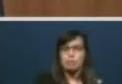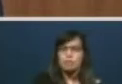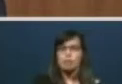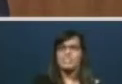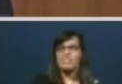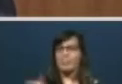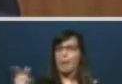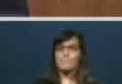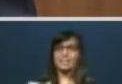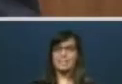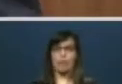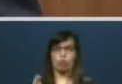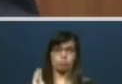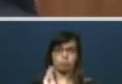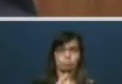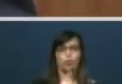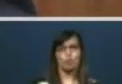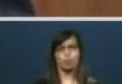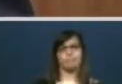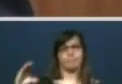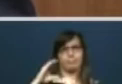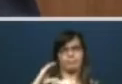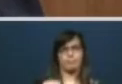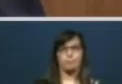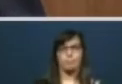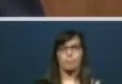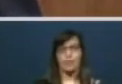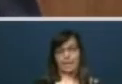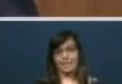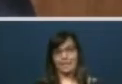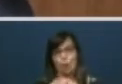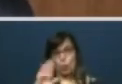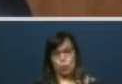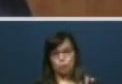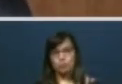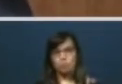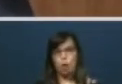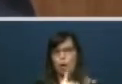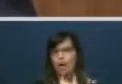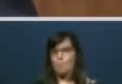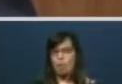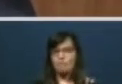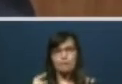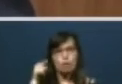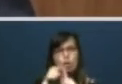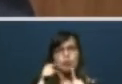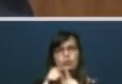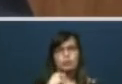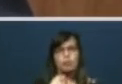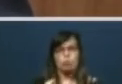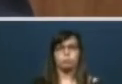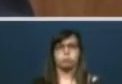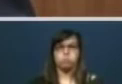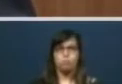la beca que reciben del ministerio y por último introduciremos los cambios necesarios para agilizar nuestras ayudas